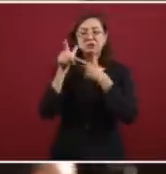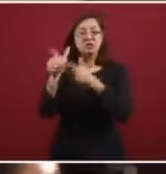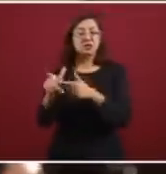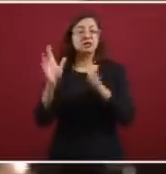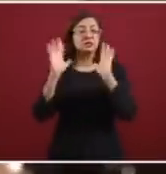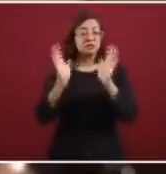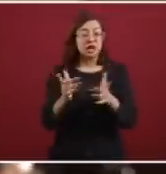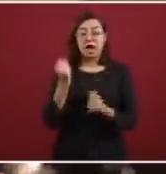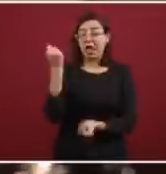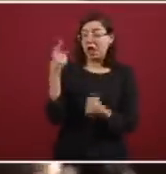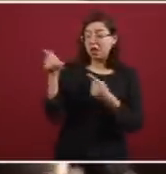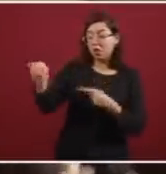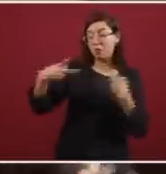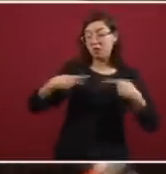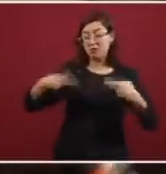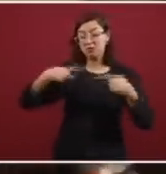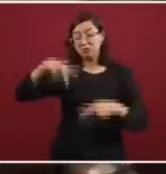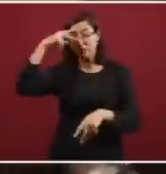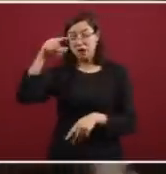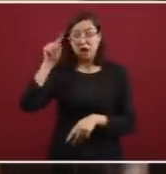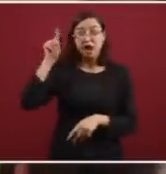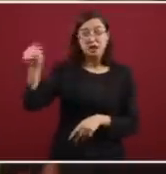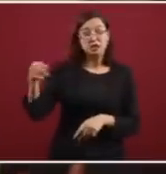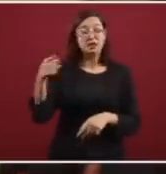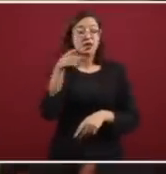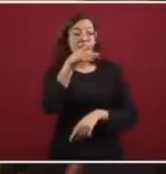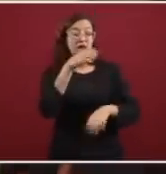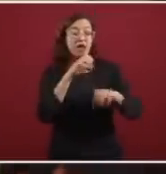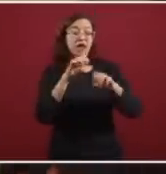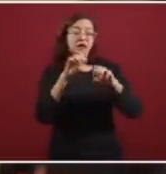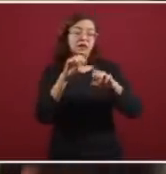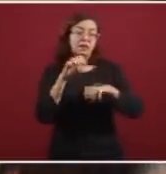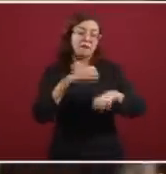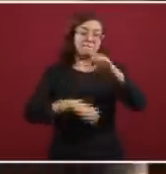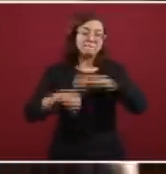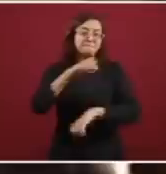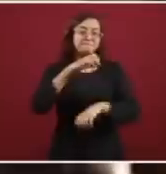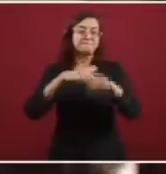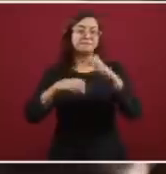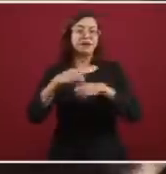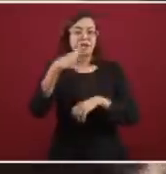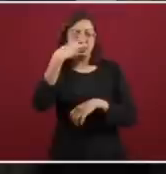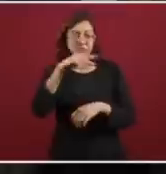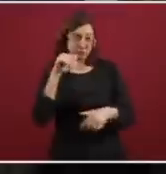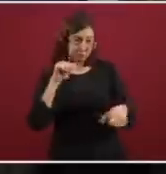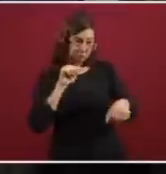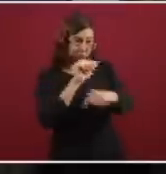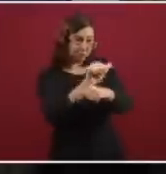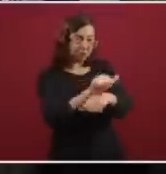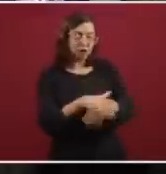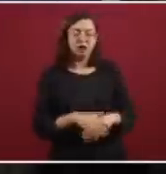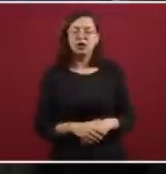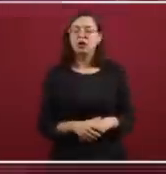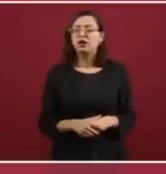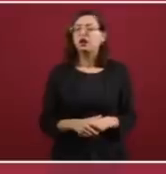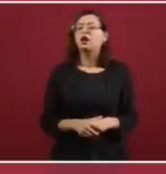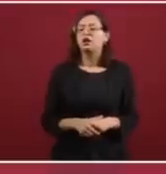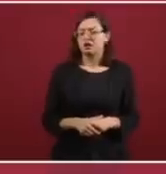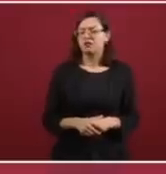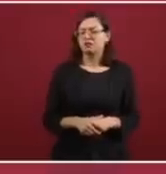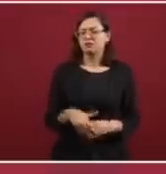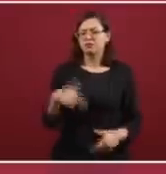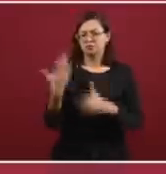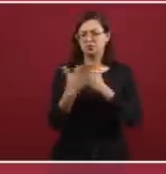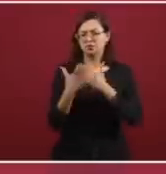ayuda diplomática a la embajada en Bolivia, ¿tiene alguna información al respecto, presidente? Sí, va a informar la Secretaría de